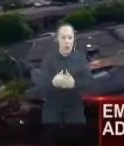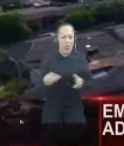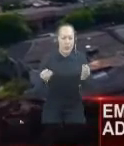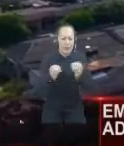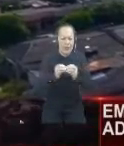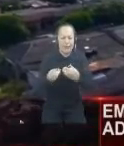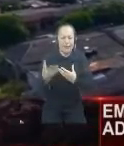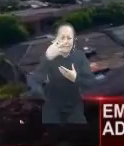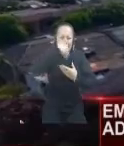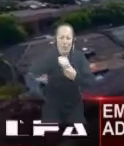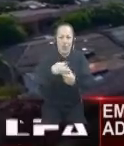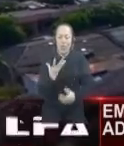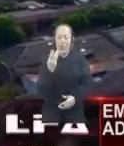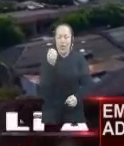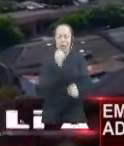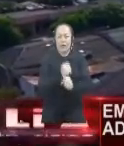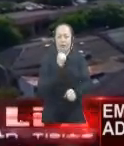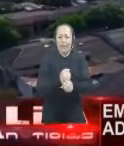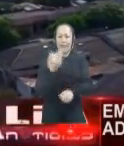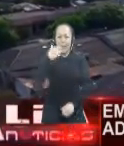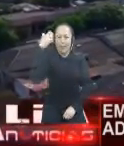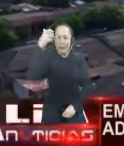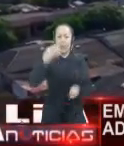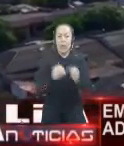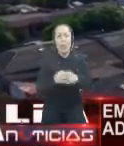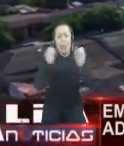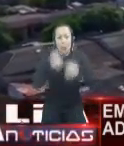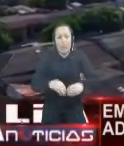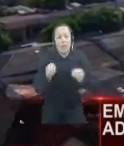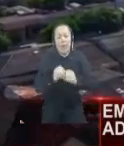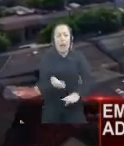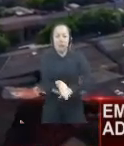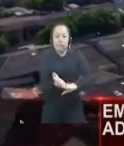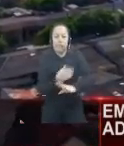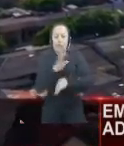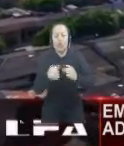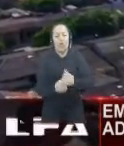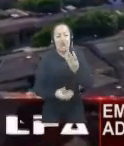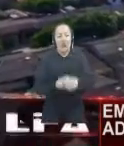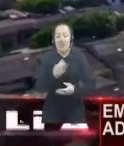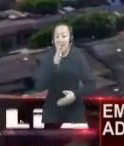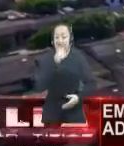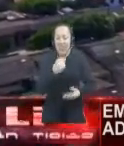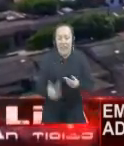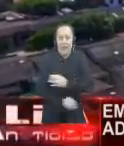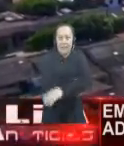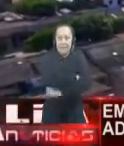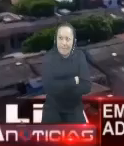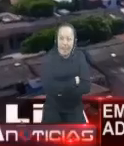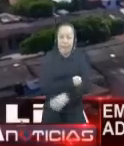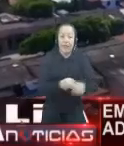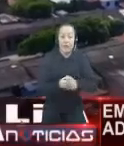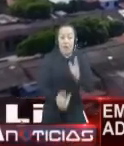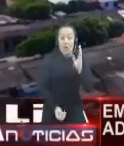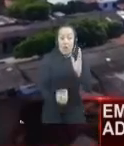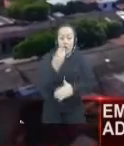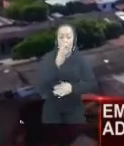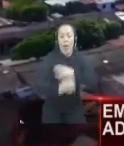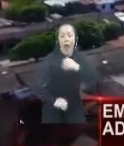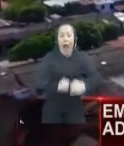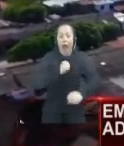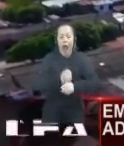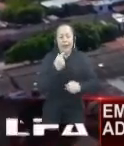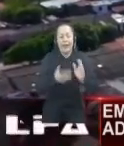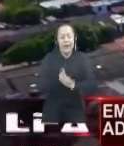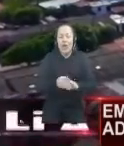interior del grupo de trabajo que se pudo haber gestionado más y no se hizo. Además, el funcionario para el nuevo periodo nos hace un balance